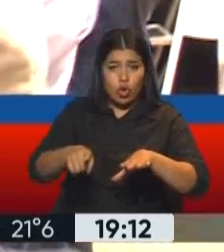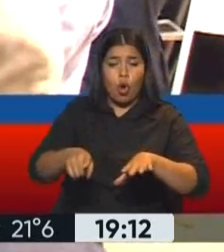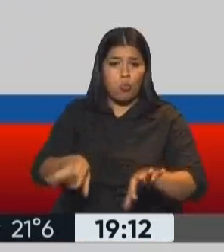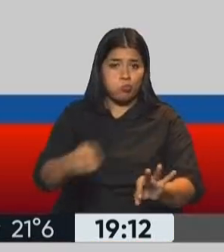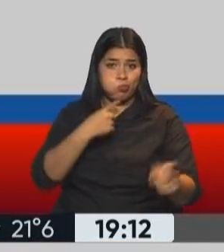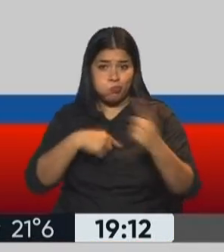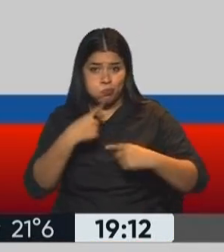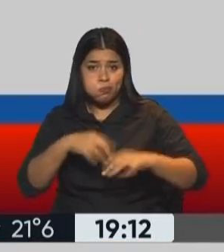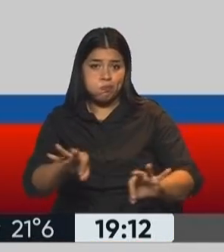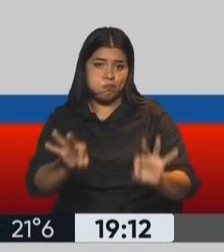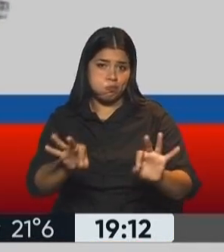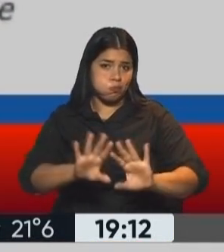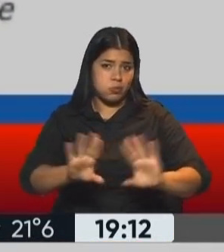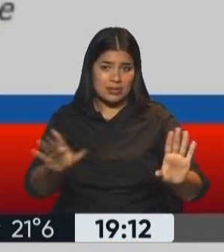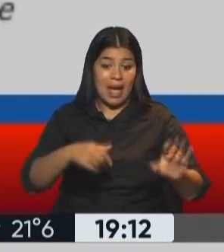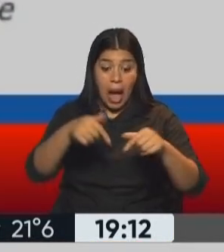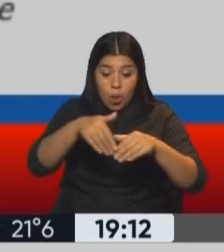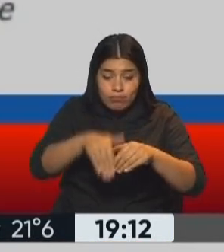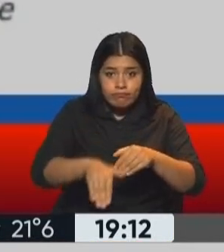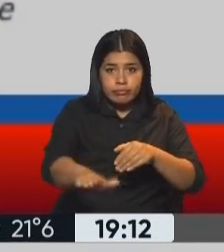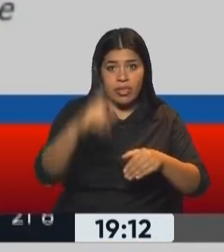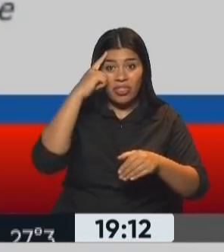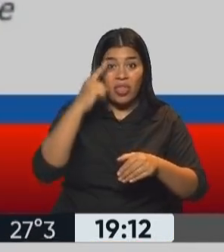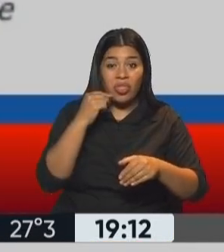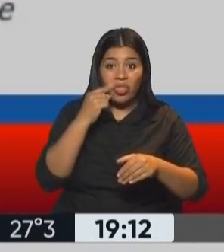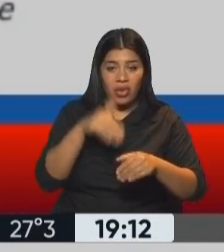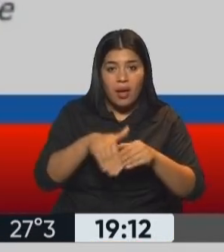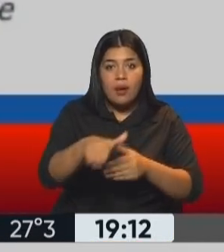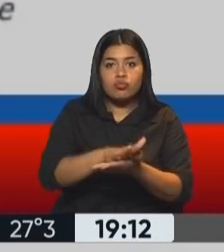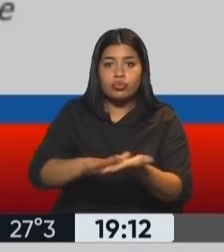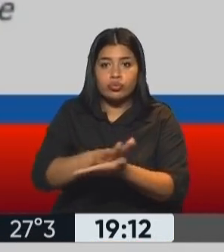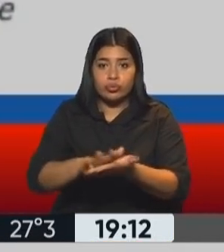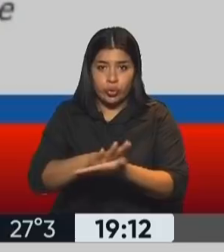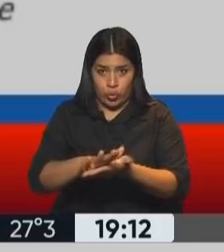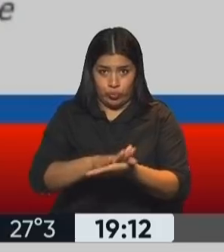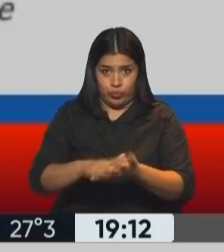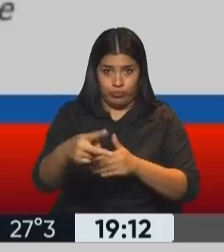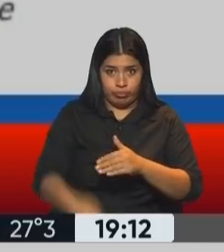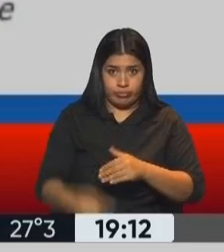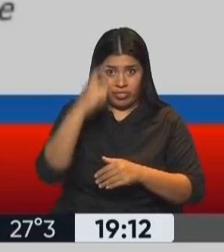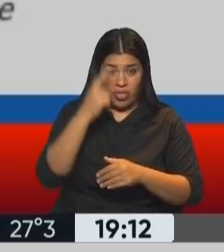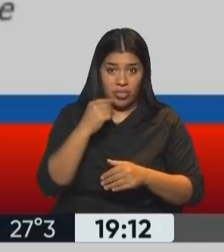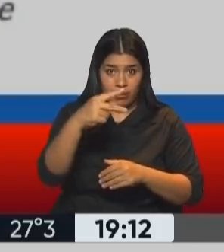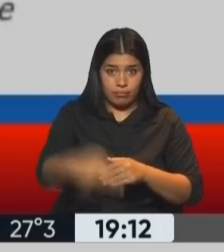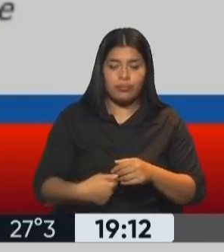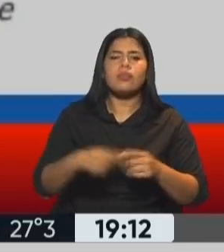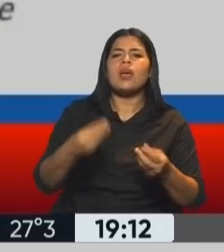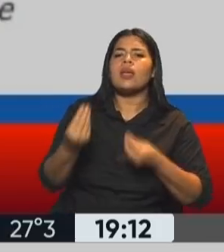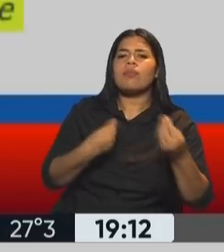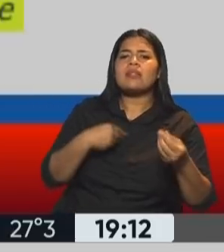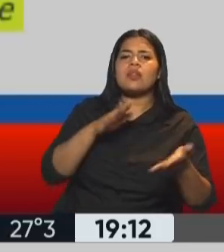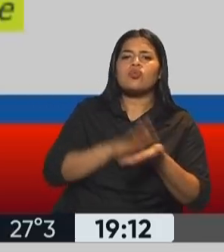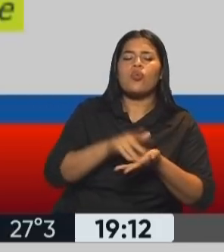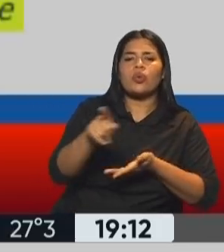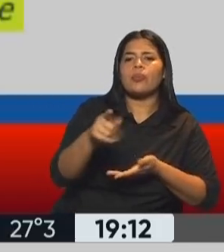a correr los 10 días procesales para la resolución de la situación procesal. Ahora, Néstor, hay un pedido de Mauricio Macri para salir del país. ¿Qué pasa con eso? No hay mucho tiempo.